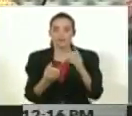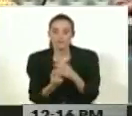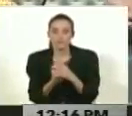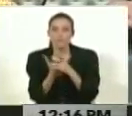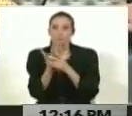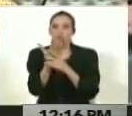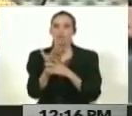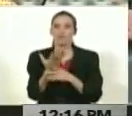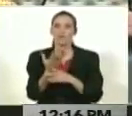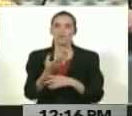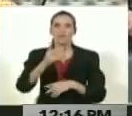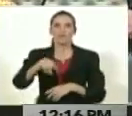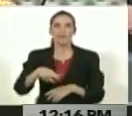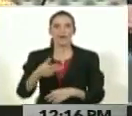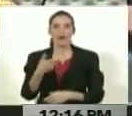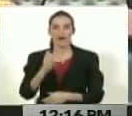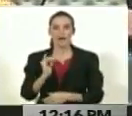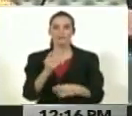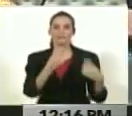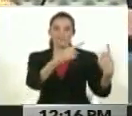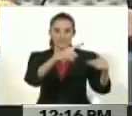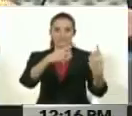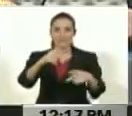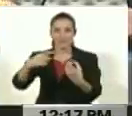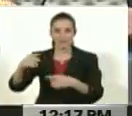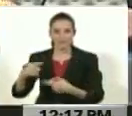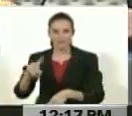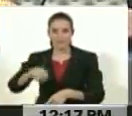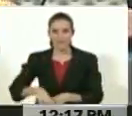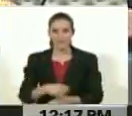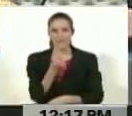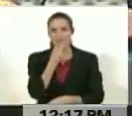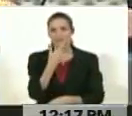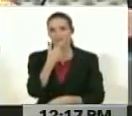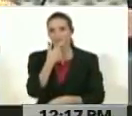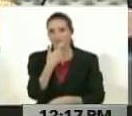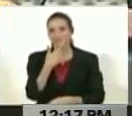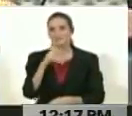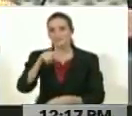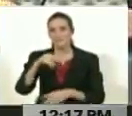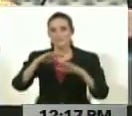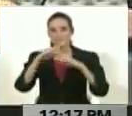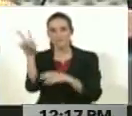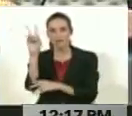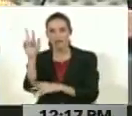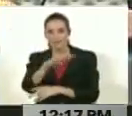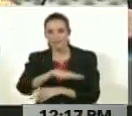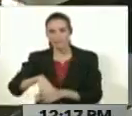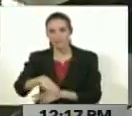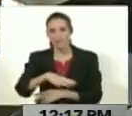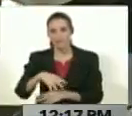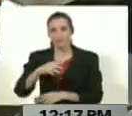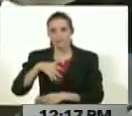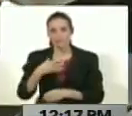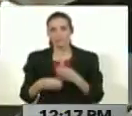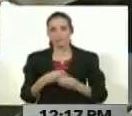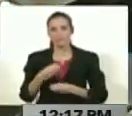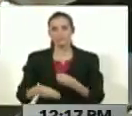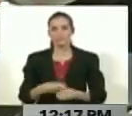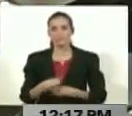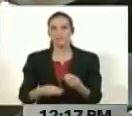floreciendo y que tiene la diversidad y la hermosura de la Venezuela que es capaz de